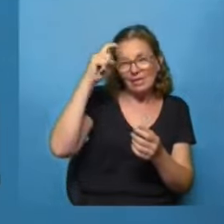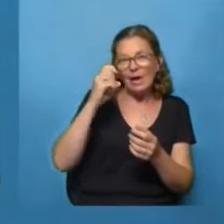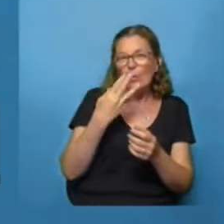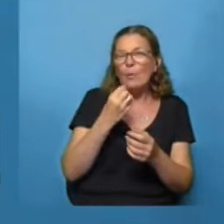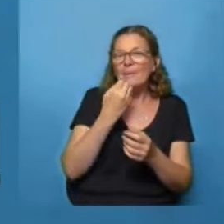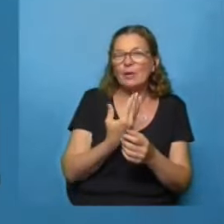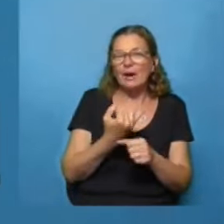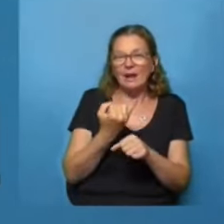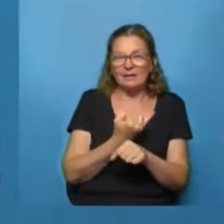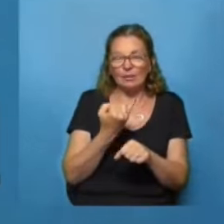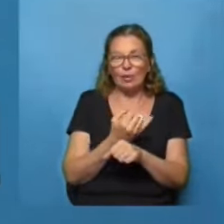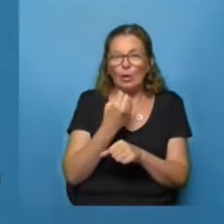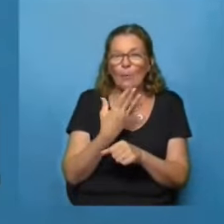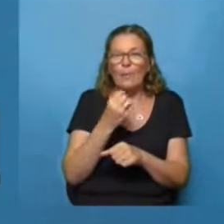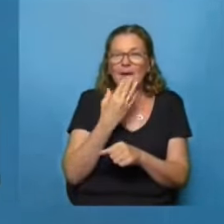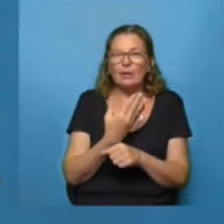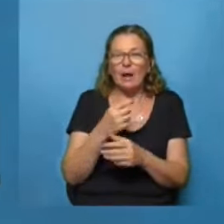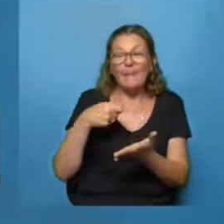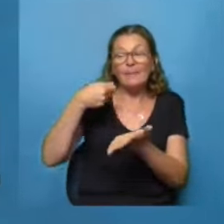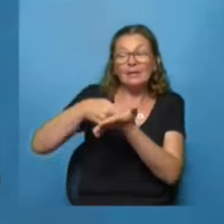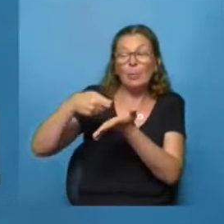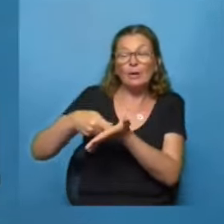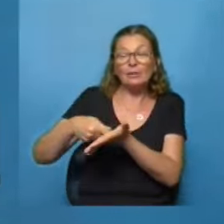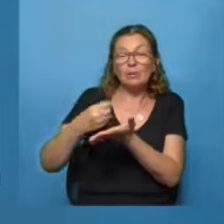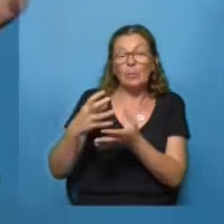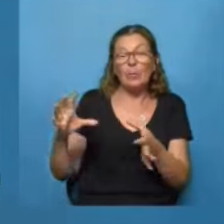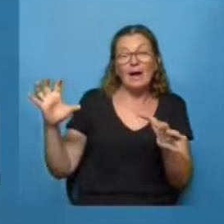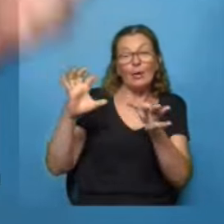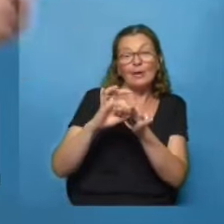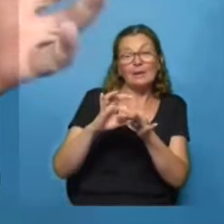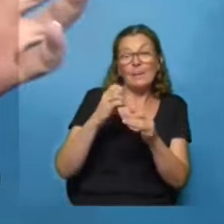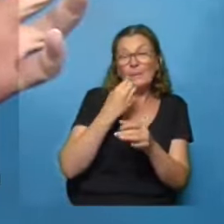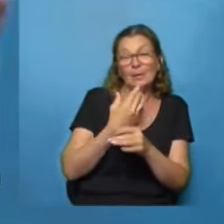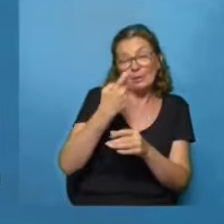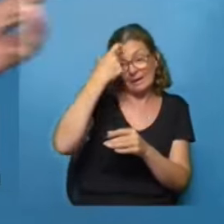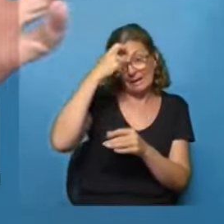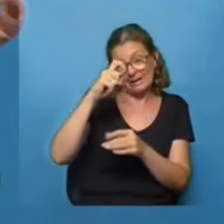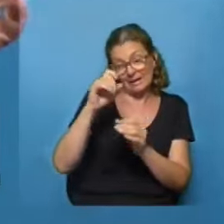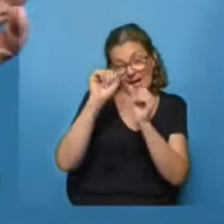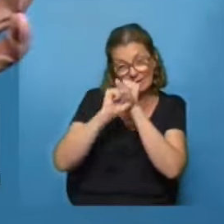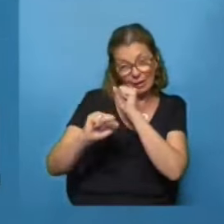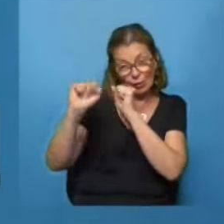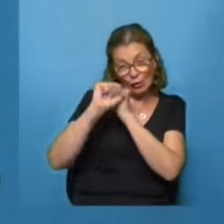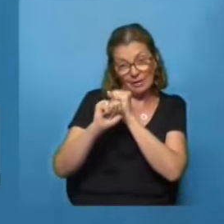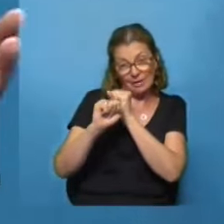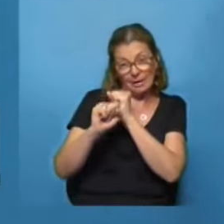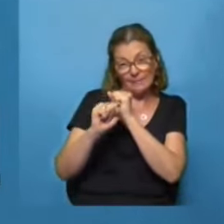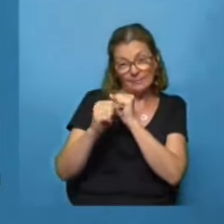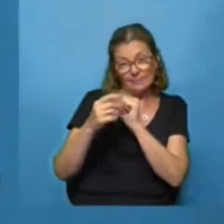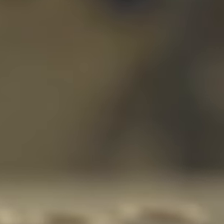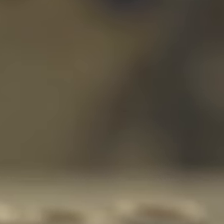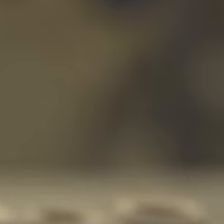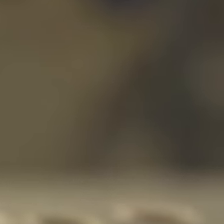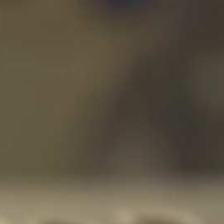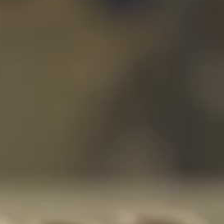mejorar la institucionalidad, cómo vamos a mejorar el presupuesto y cómo vamos a conectar mejor la ciencia y tecnología con el desarrollo del país en todas las